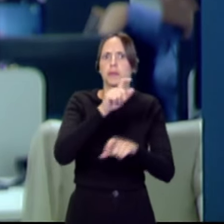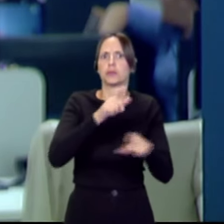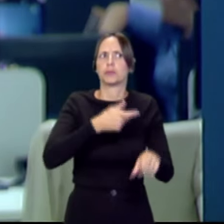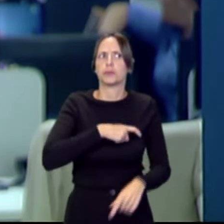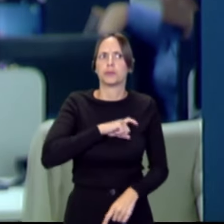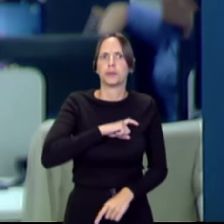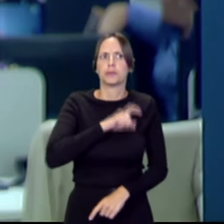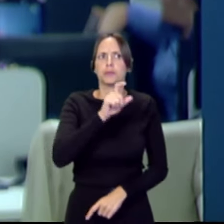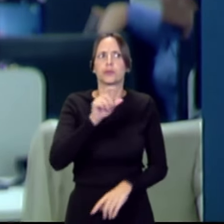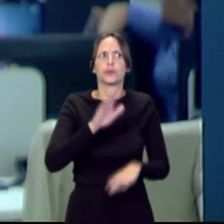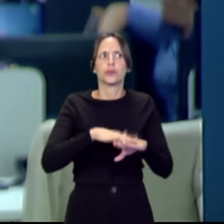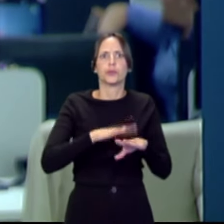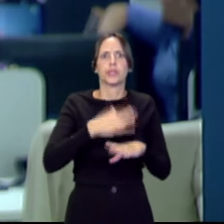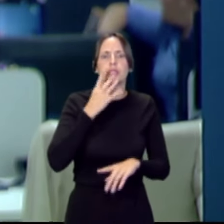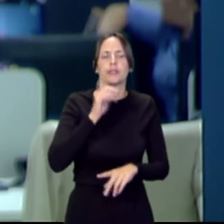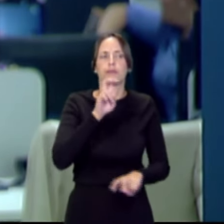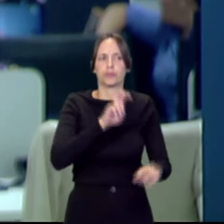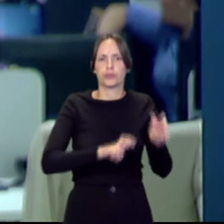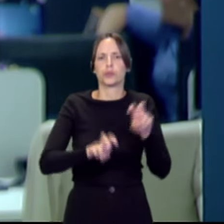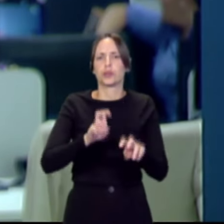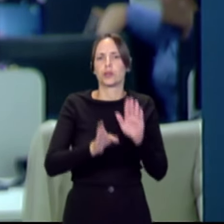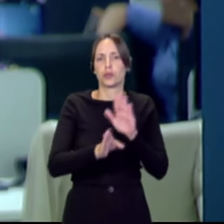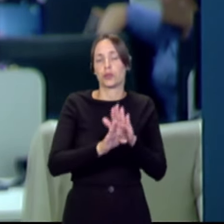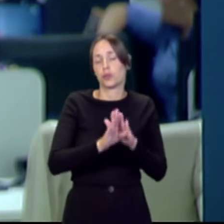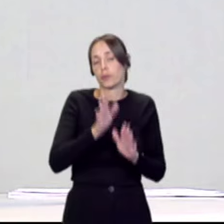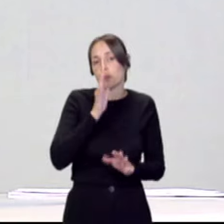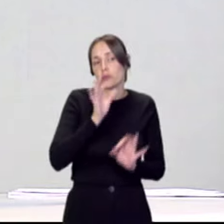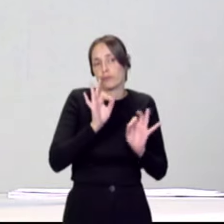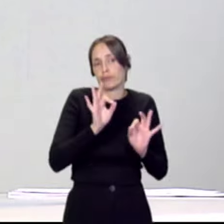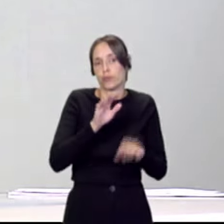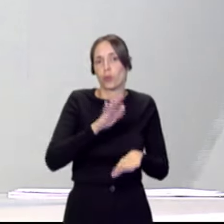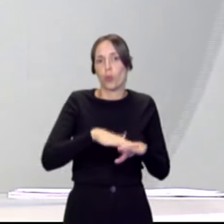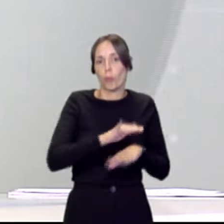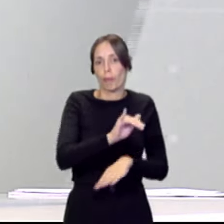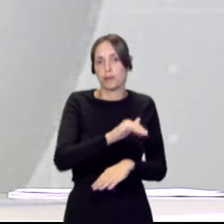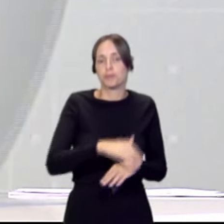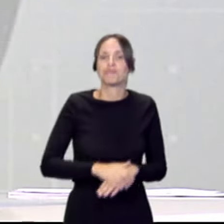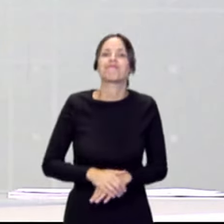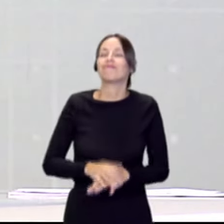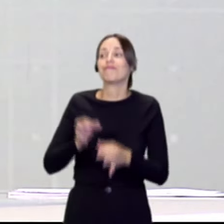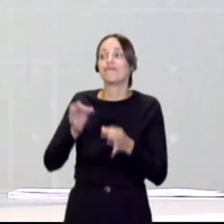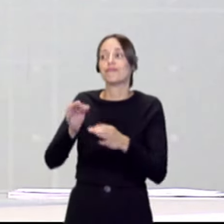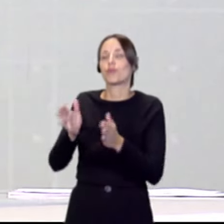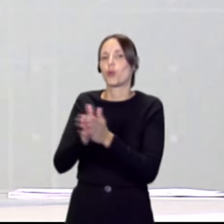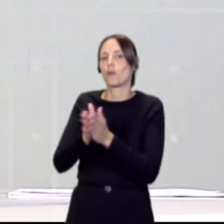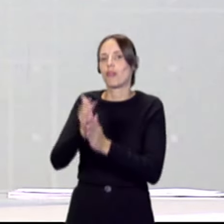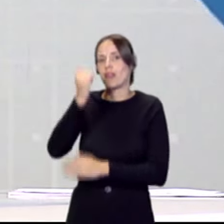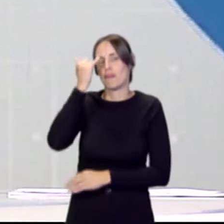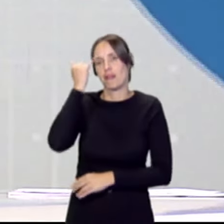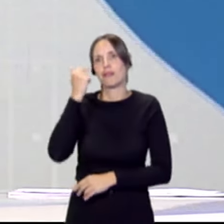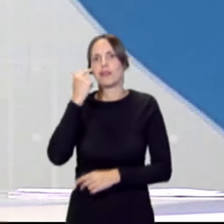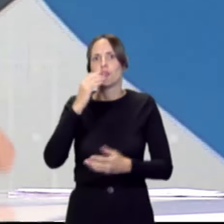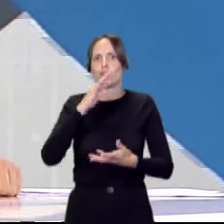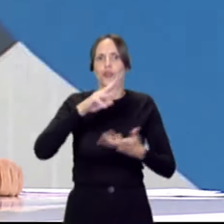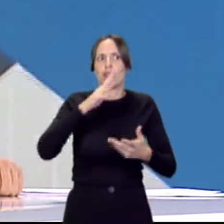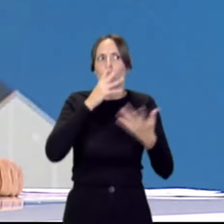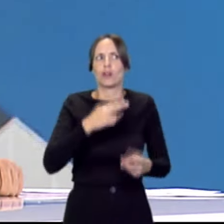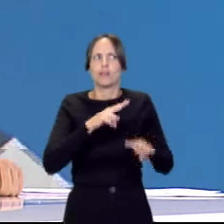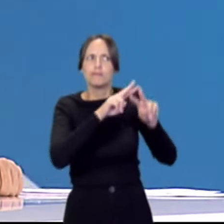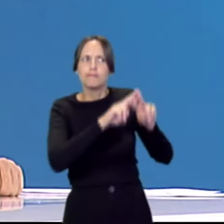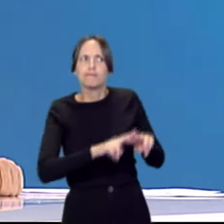estos autores que se dedican pues a la quema de contenedores. Bueno, como siempre, nuestra compañera María, pendiente de las últimas horas para contárselas a ustedes aquí en Buenos